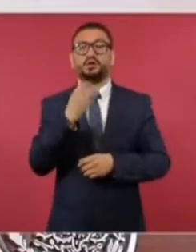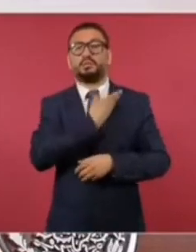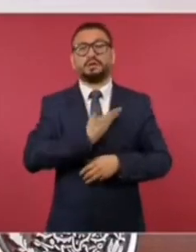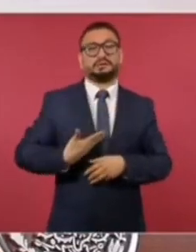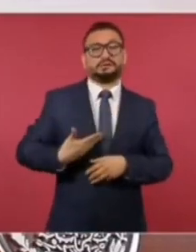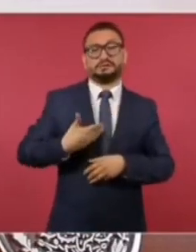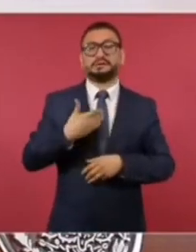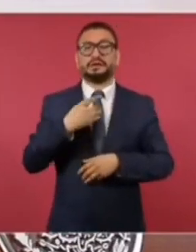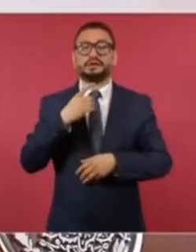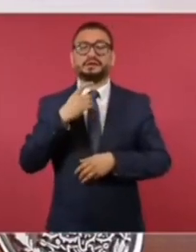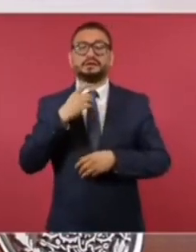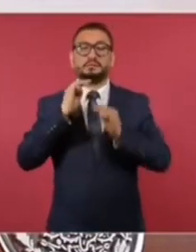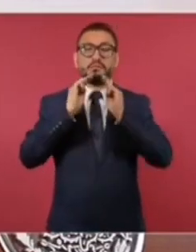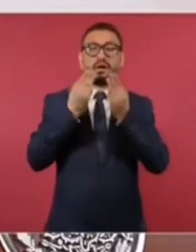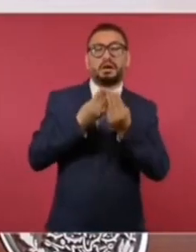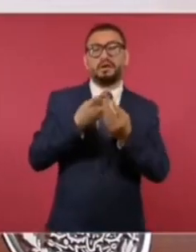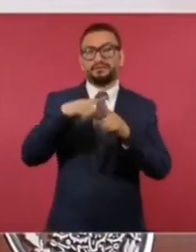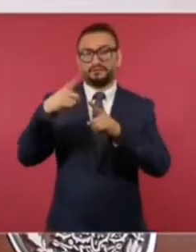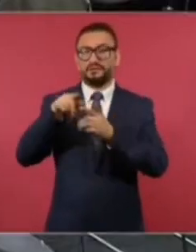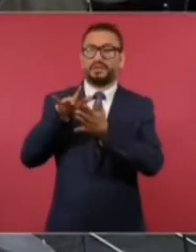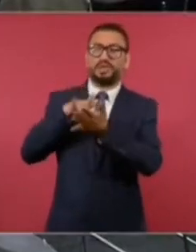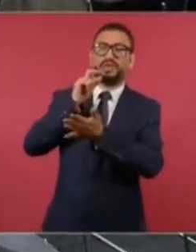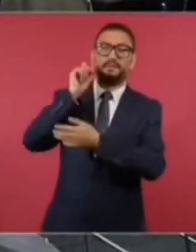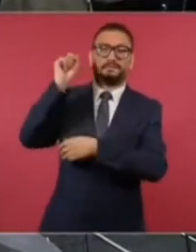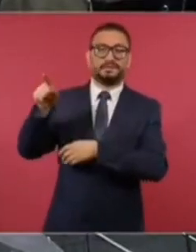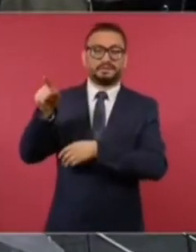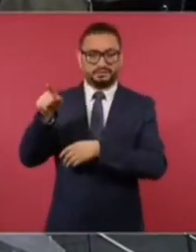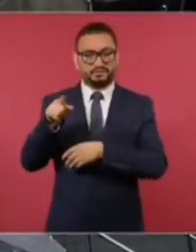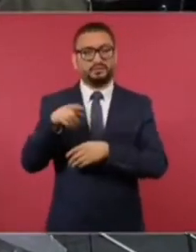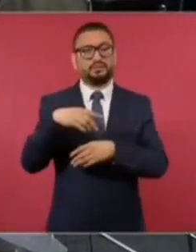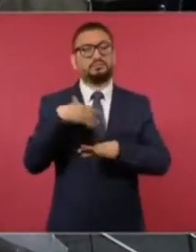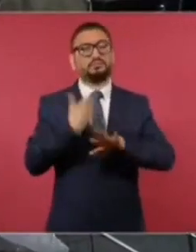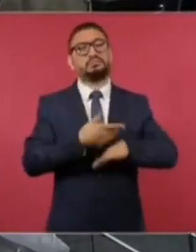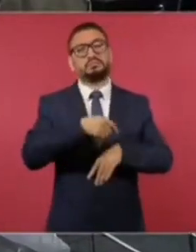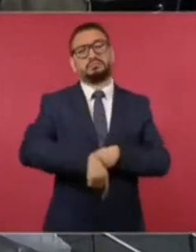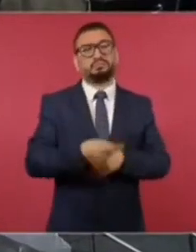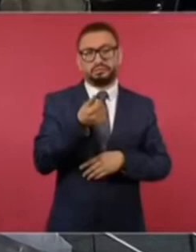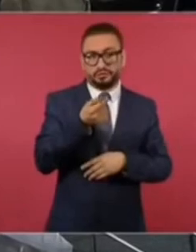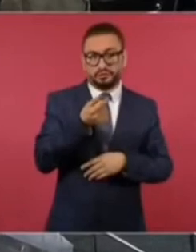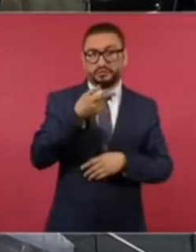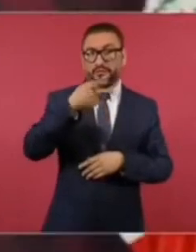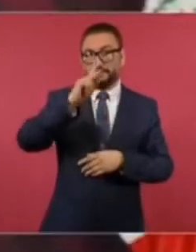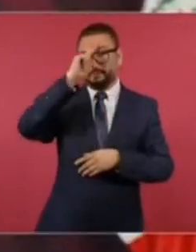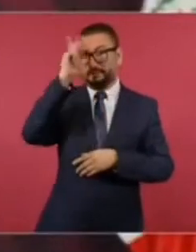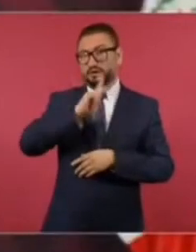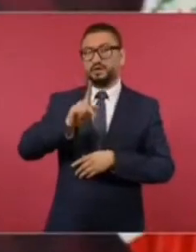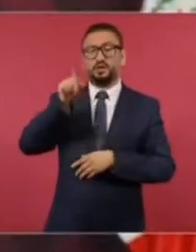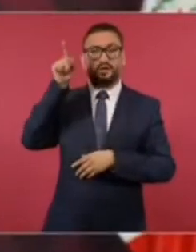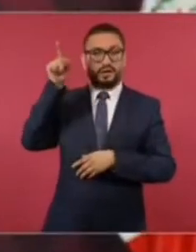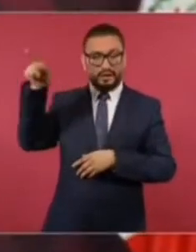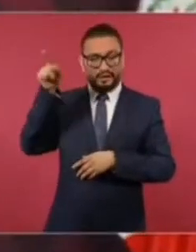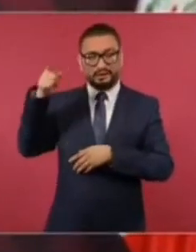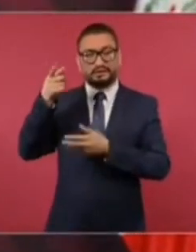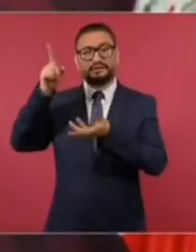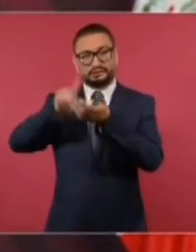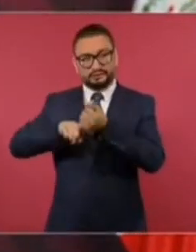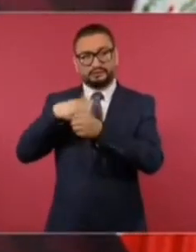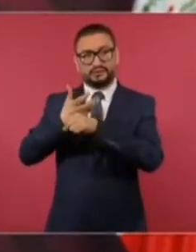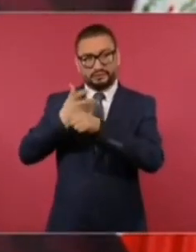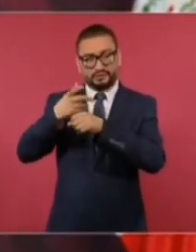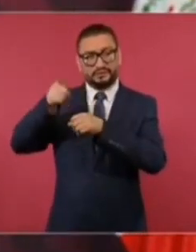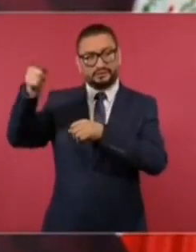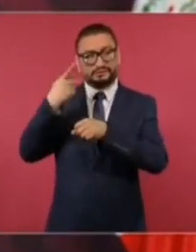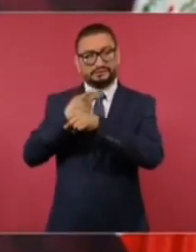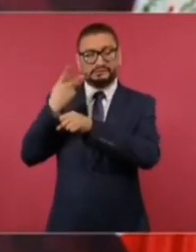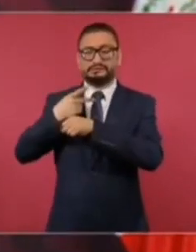presidente narco, viene de allá. Pero eso no es nada en comparación con lo que